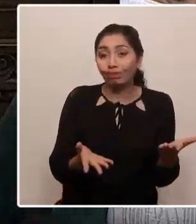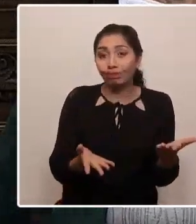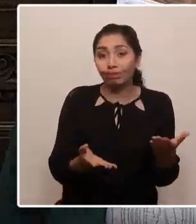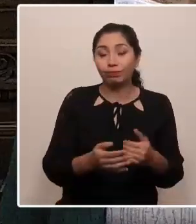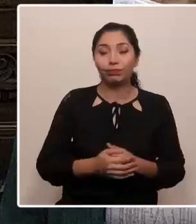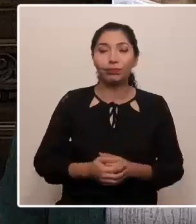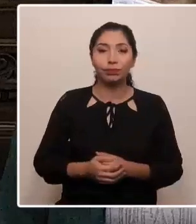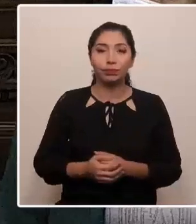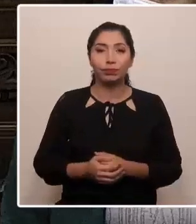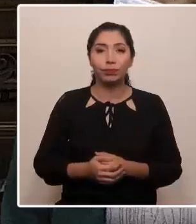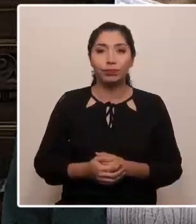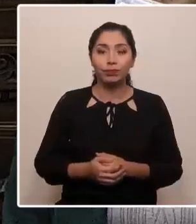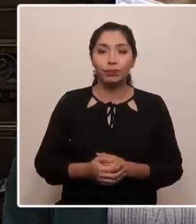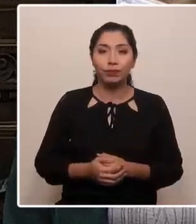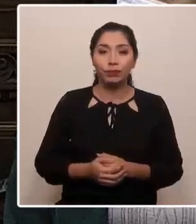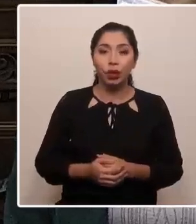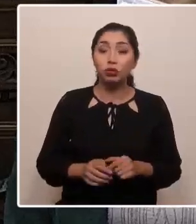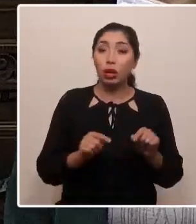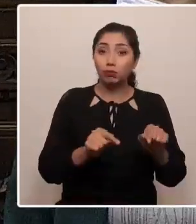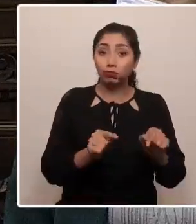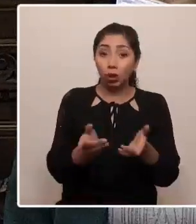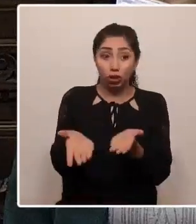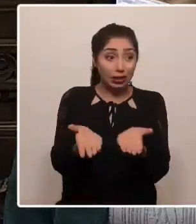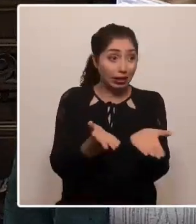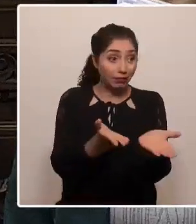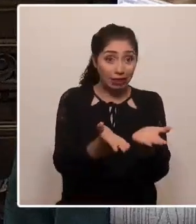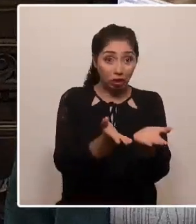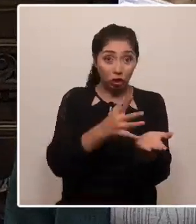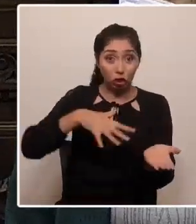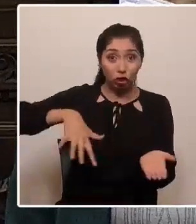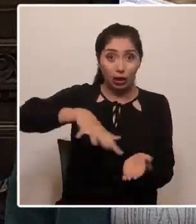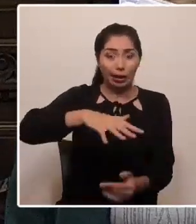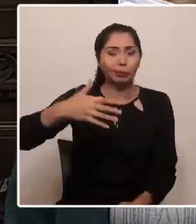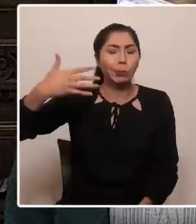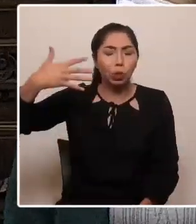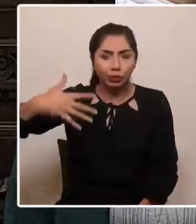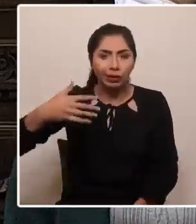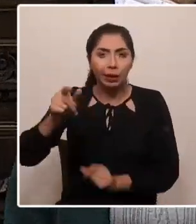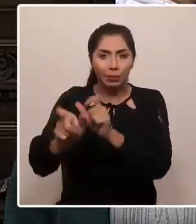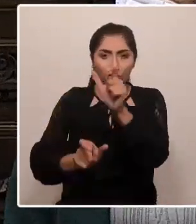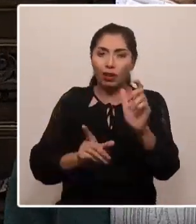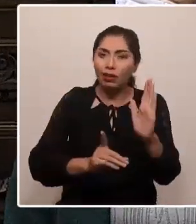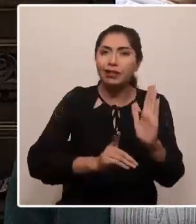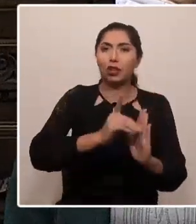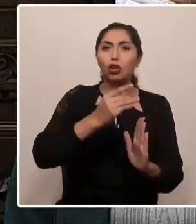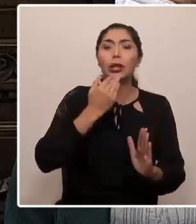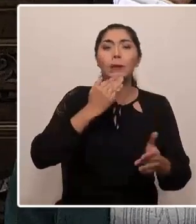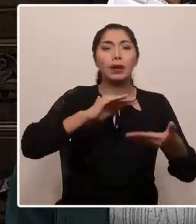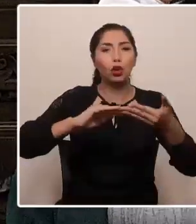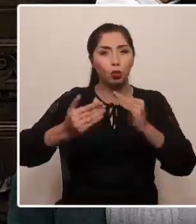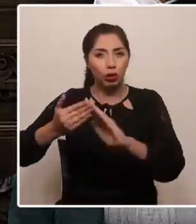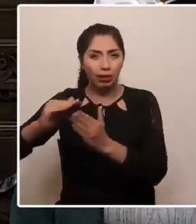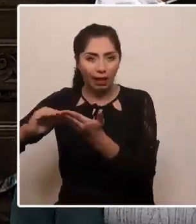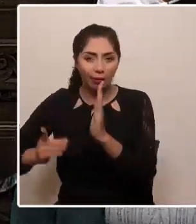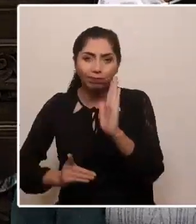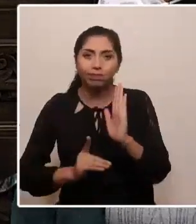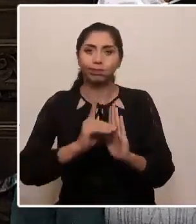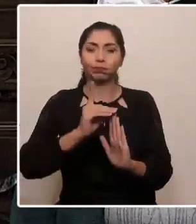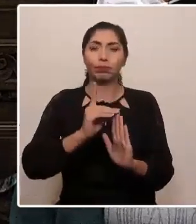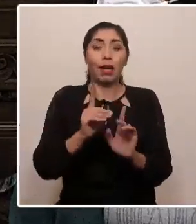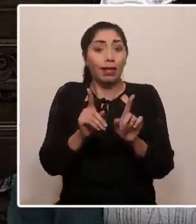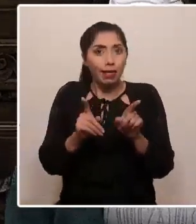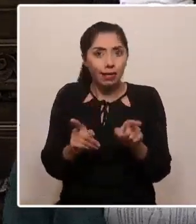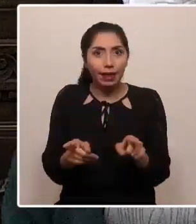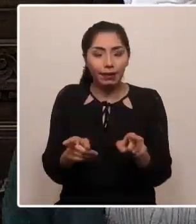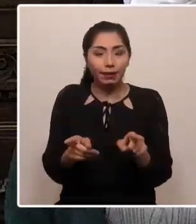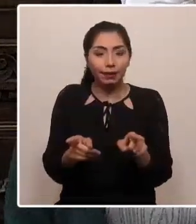sentido, se concibe que dichas prestaciones son esenciales para el desarrollo de las personas y comunidades, por lo que deben asegurarse a